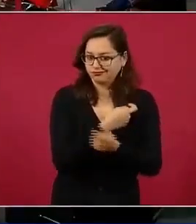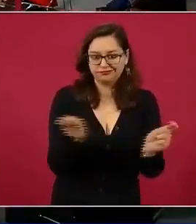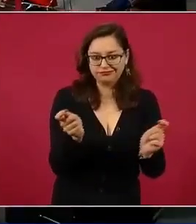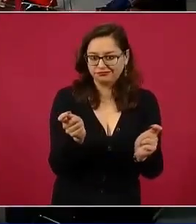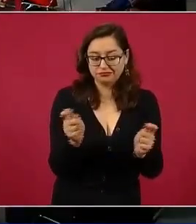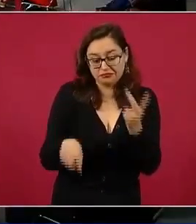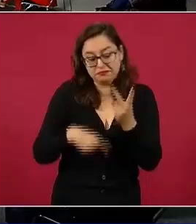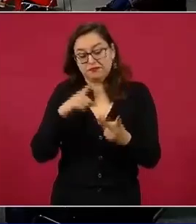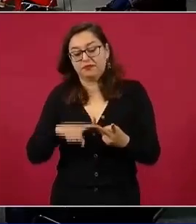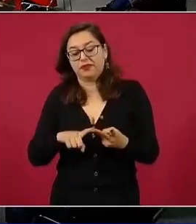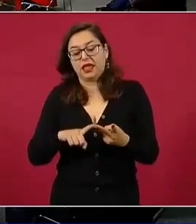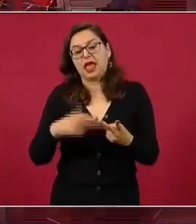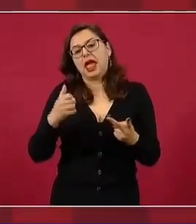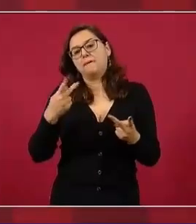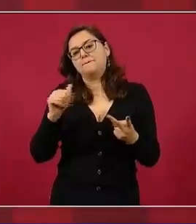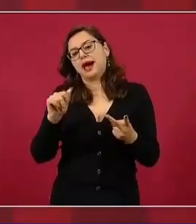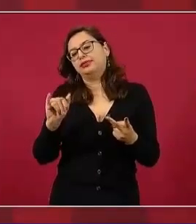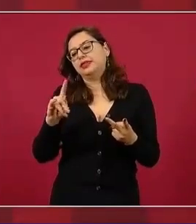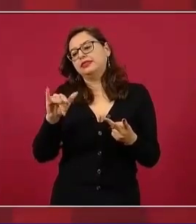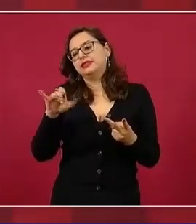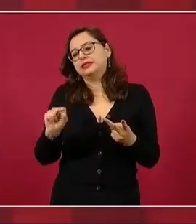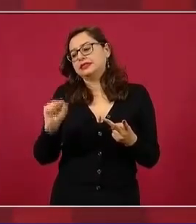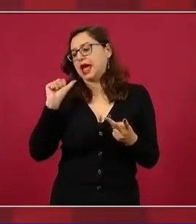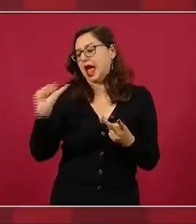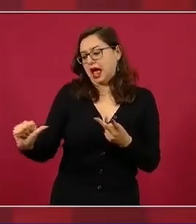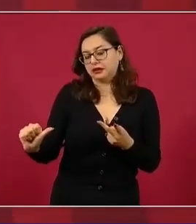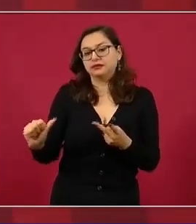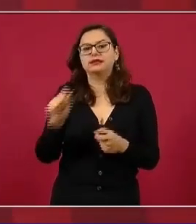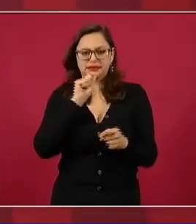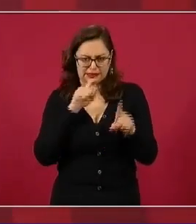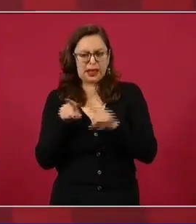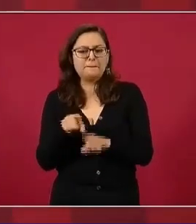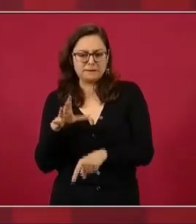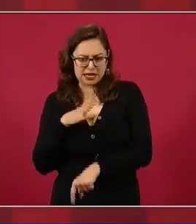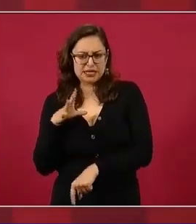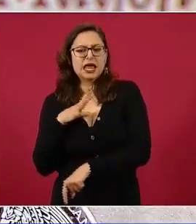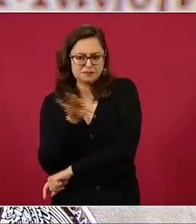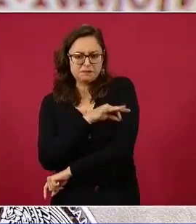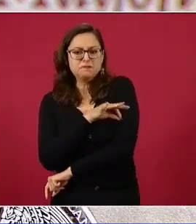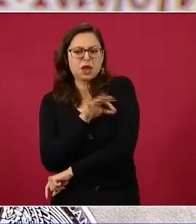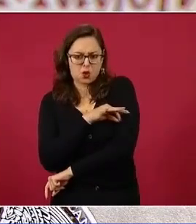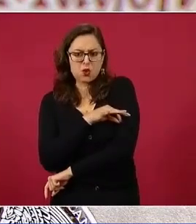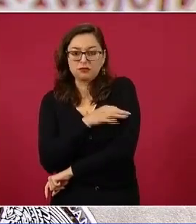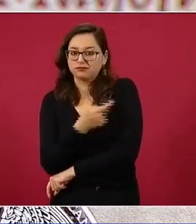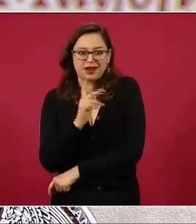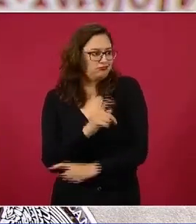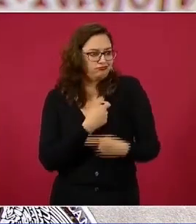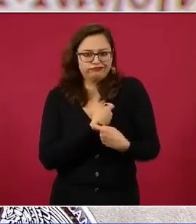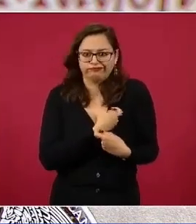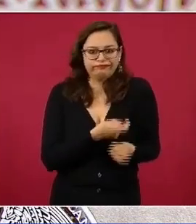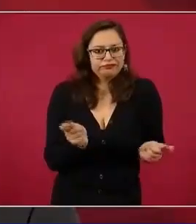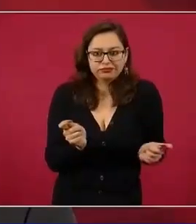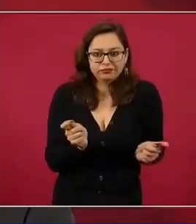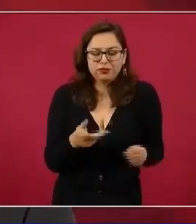de varicela y de hepatitis A. La hepatitis A es una enfermedad que si da en la